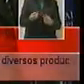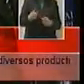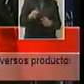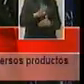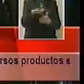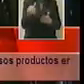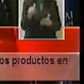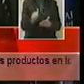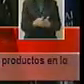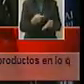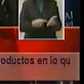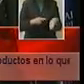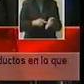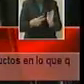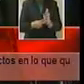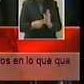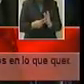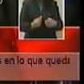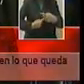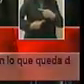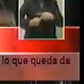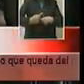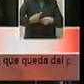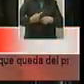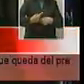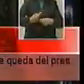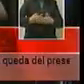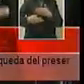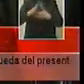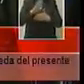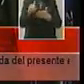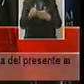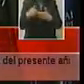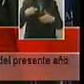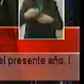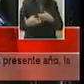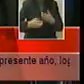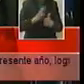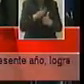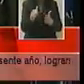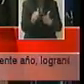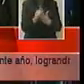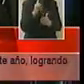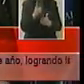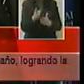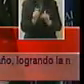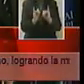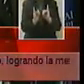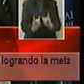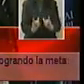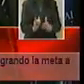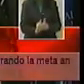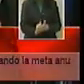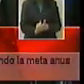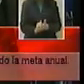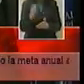aumentar a todos. ¿Y eso qué significa? Volver a retrotraer todo un proceso. Todos estamos pendientes